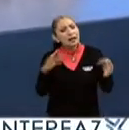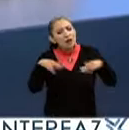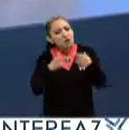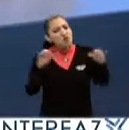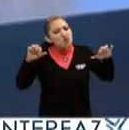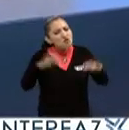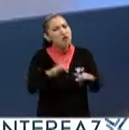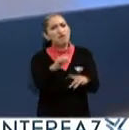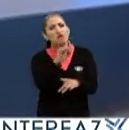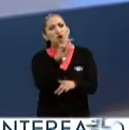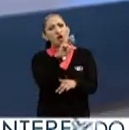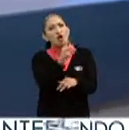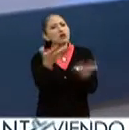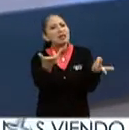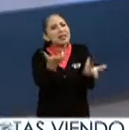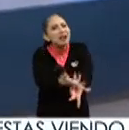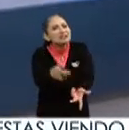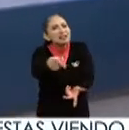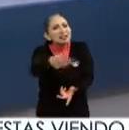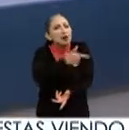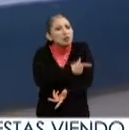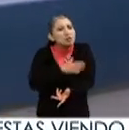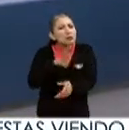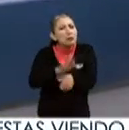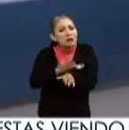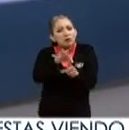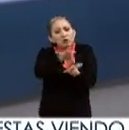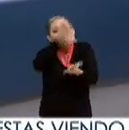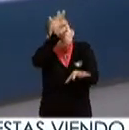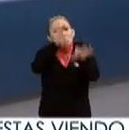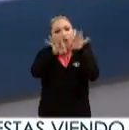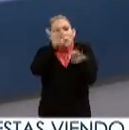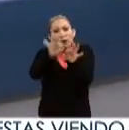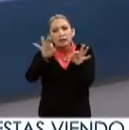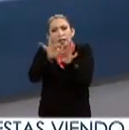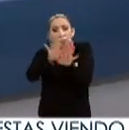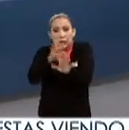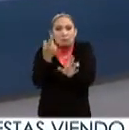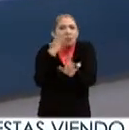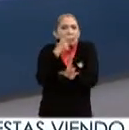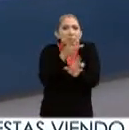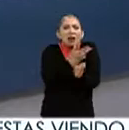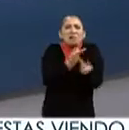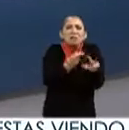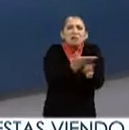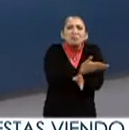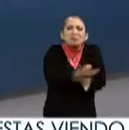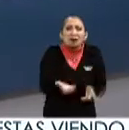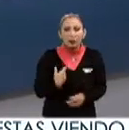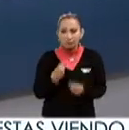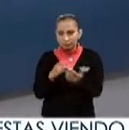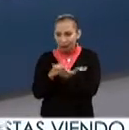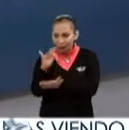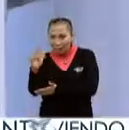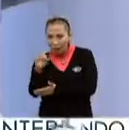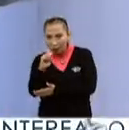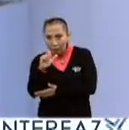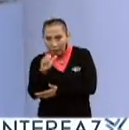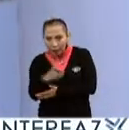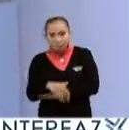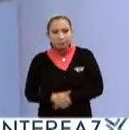interesante foro? ¿Qué fue lo que te gustó, lo que destacarías y por qué se organizó además? Claro, muchas gracias,